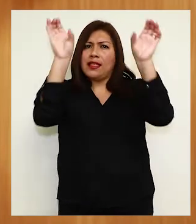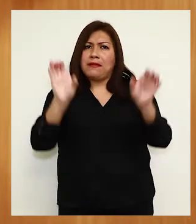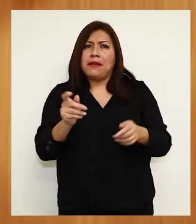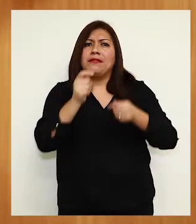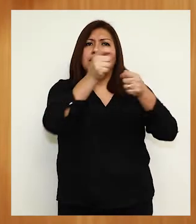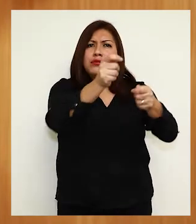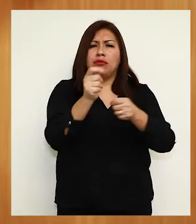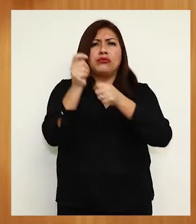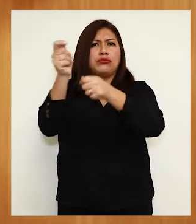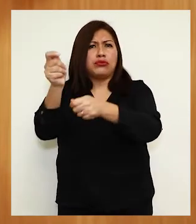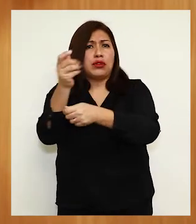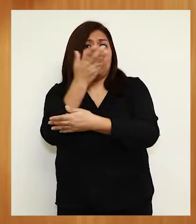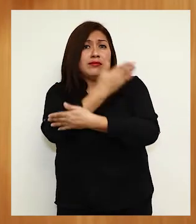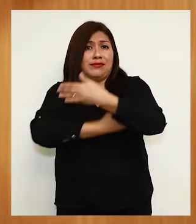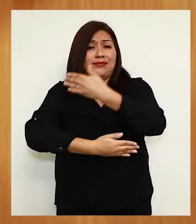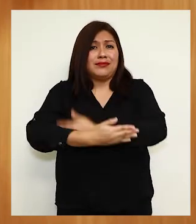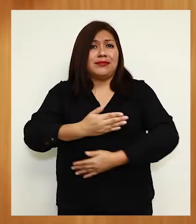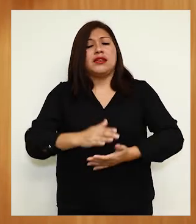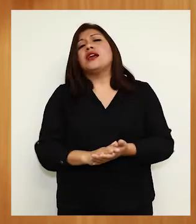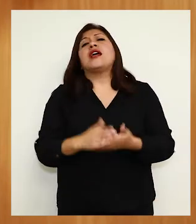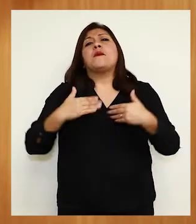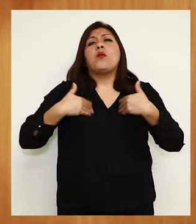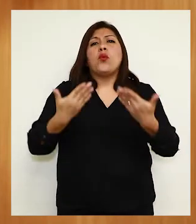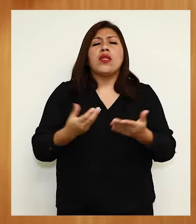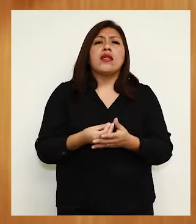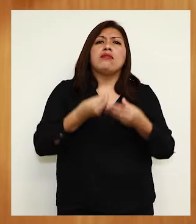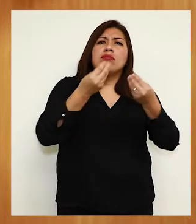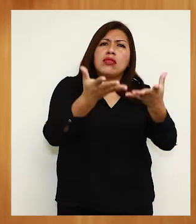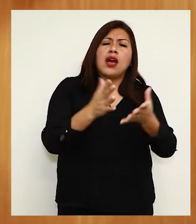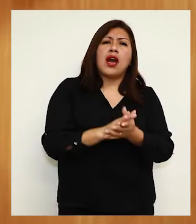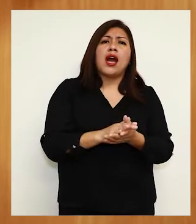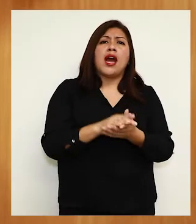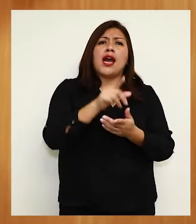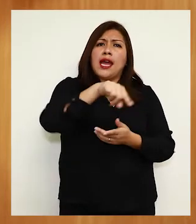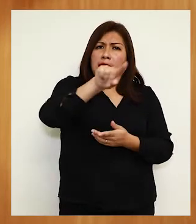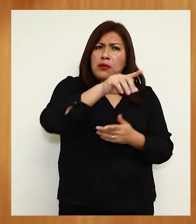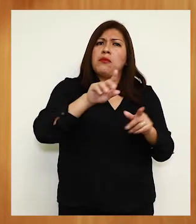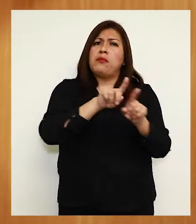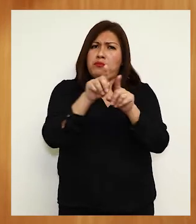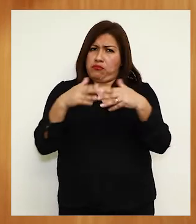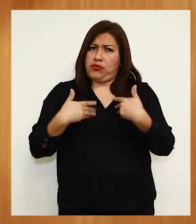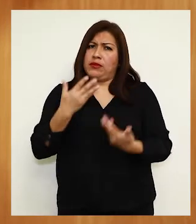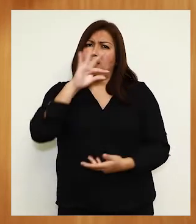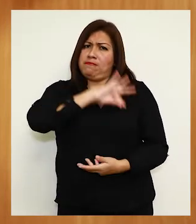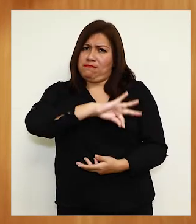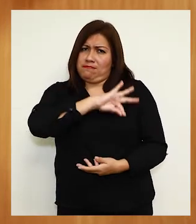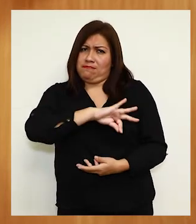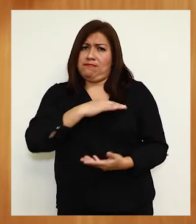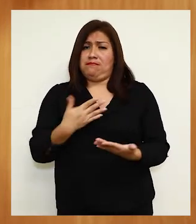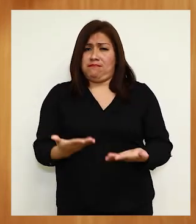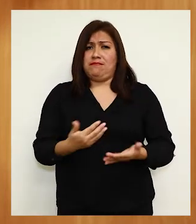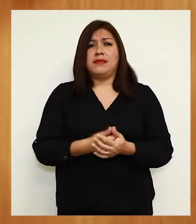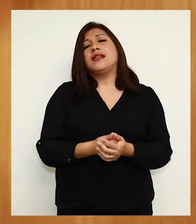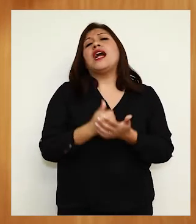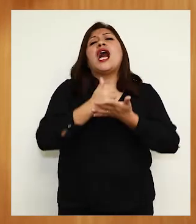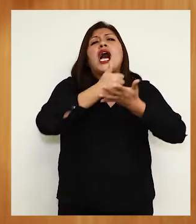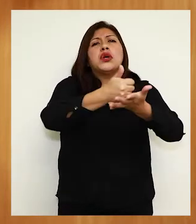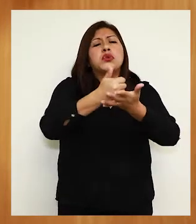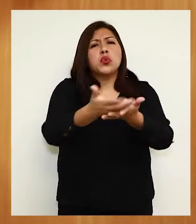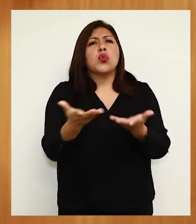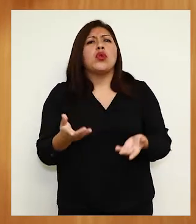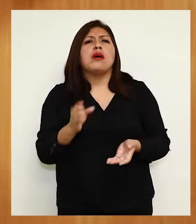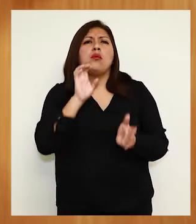de discapacidad, como para de repente proveerle o ser beneficiarios ellos de un elemento de ayuda biomecánica,